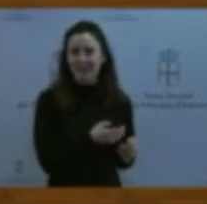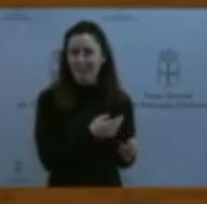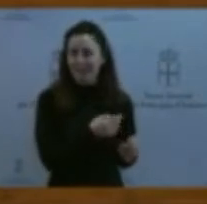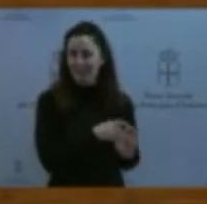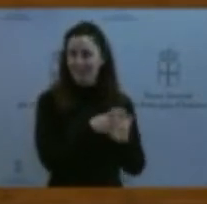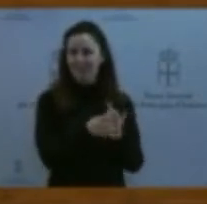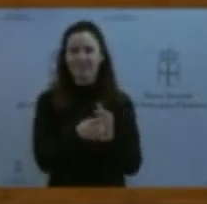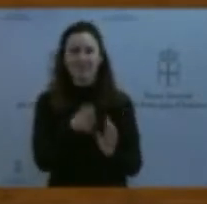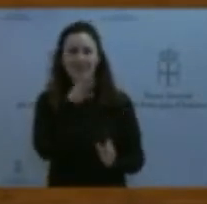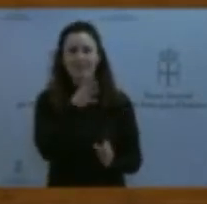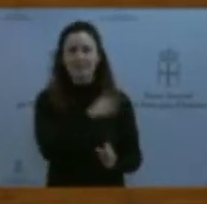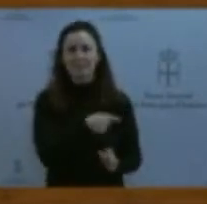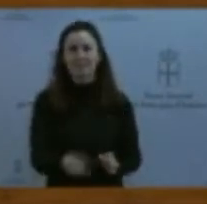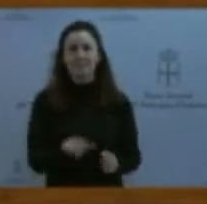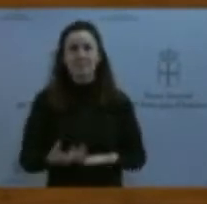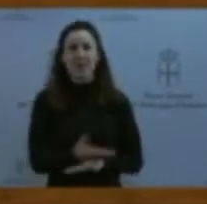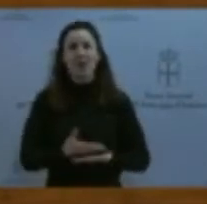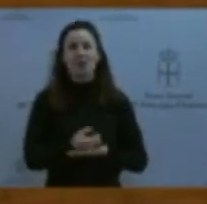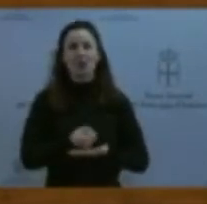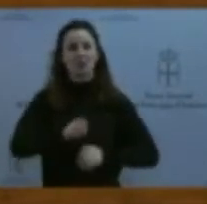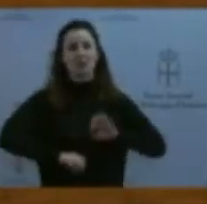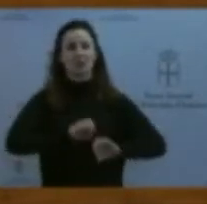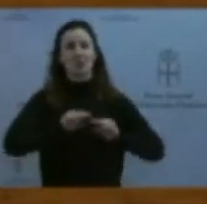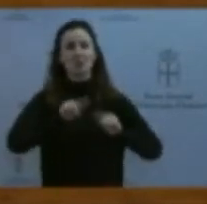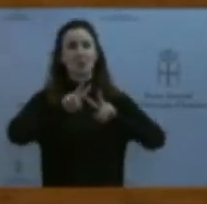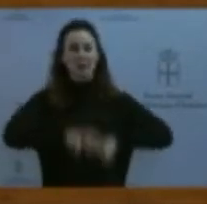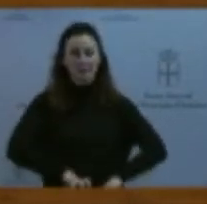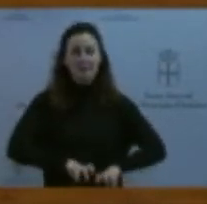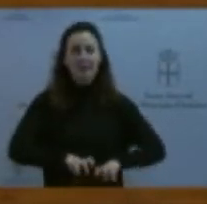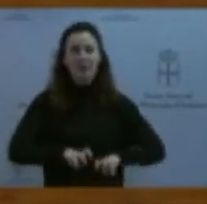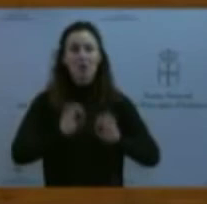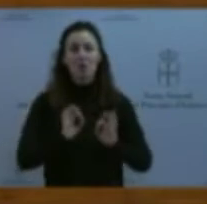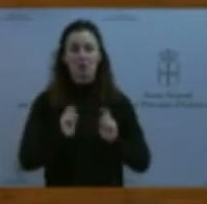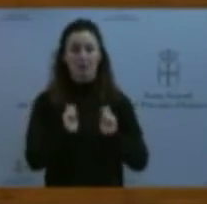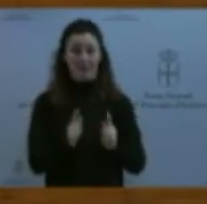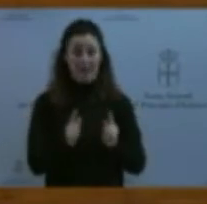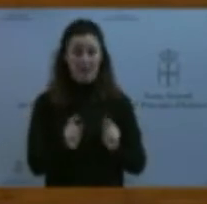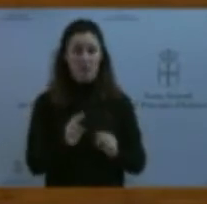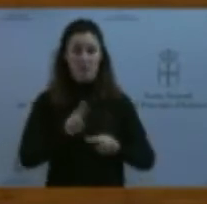organismos de investigación que están implantados en el Principado de Asturias, no solamente con algunos de ellos.